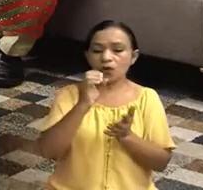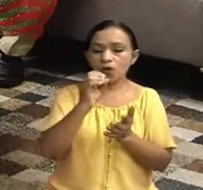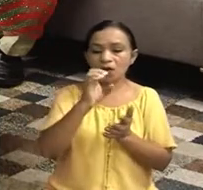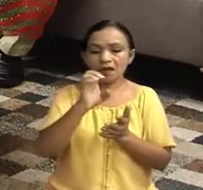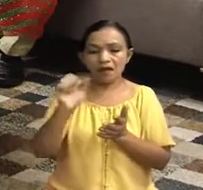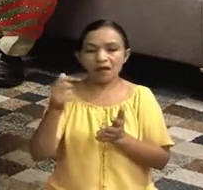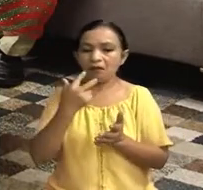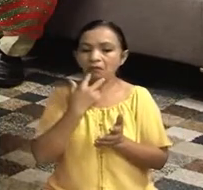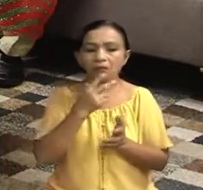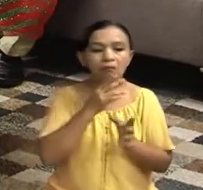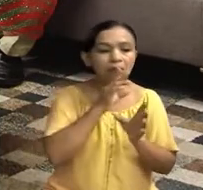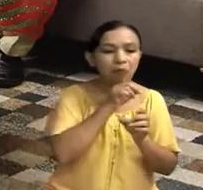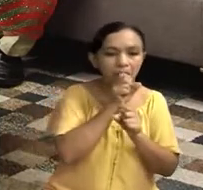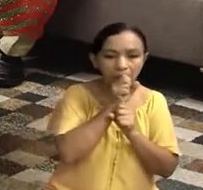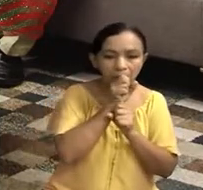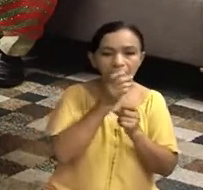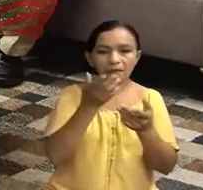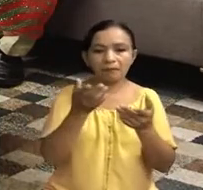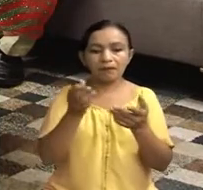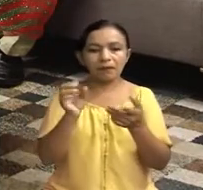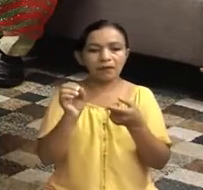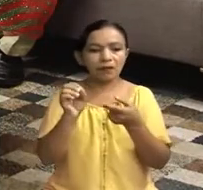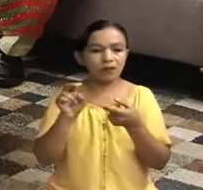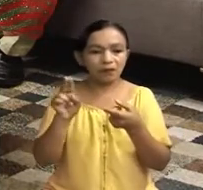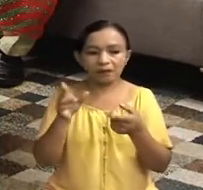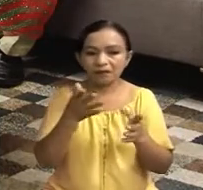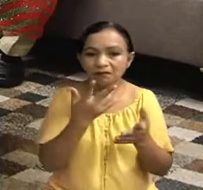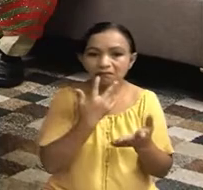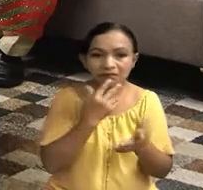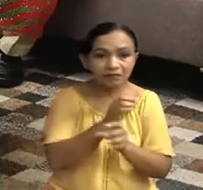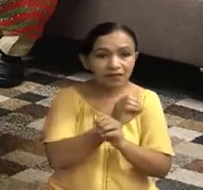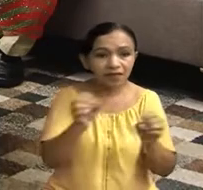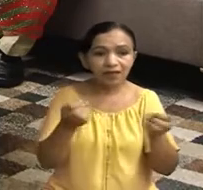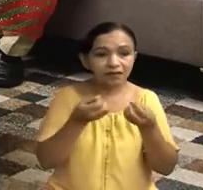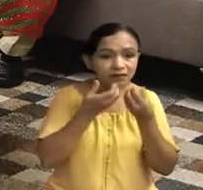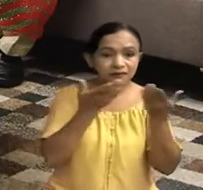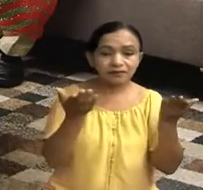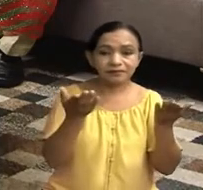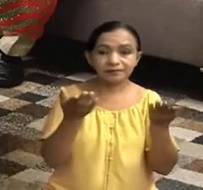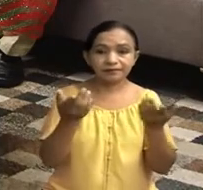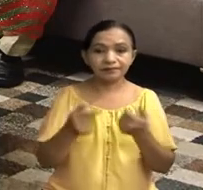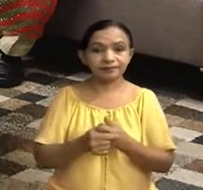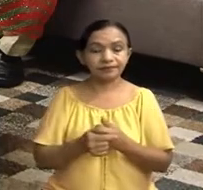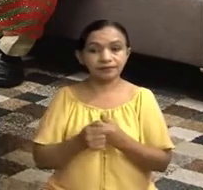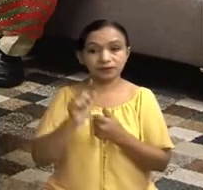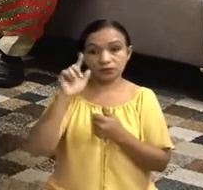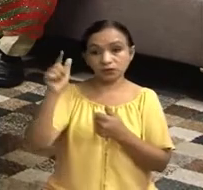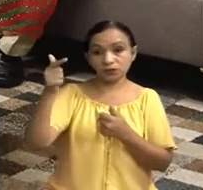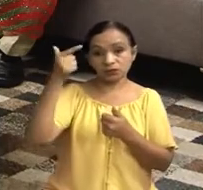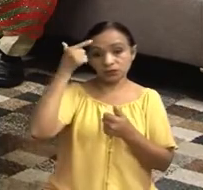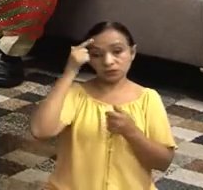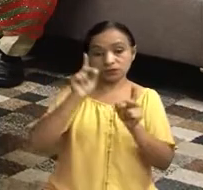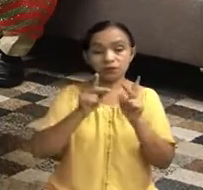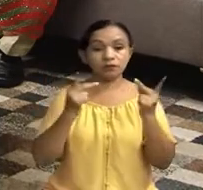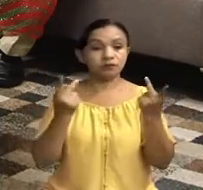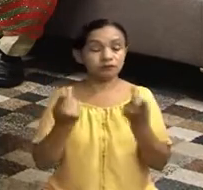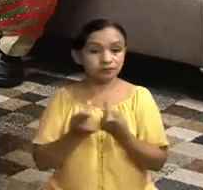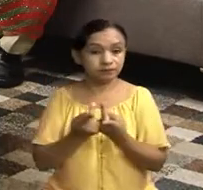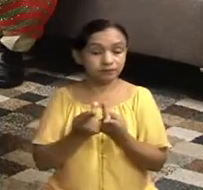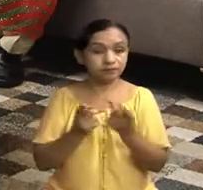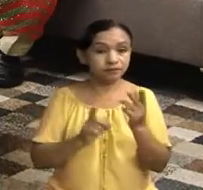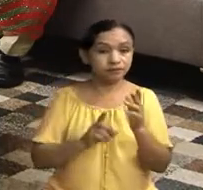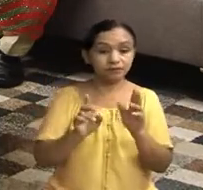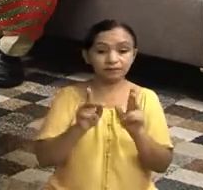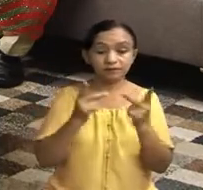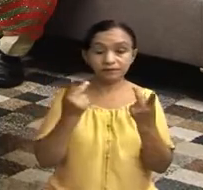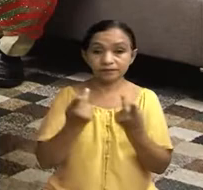nada los organismos de las Naciones Unidas, porque efectivamente todo lo que golpea a los gobiernos populares, los gobiernos progresistas, todo lo que